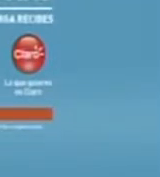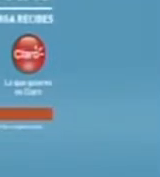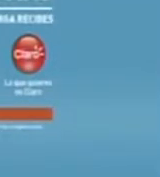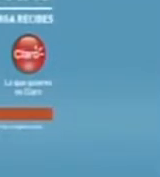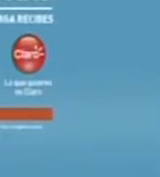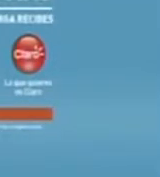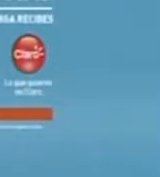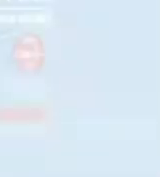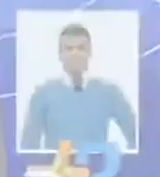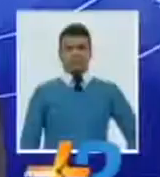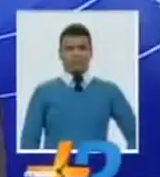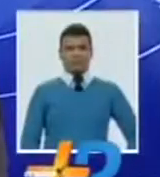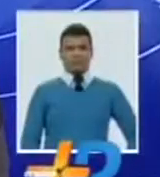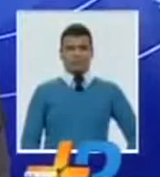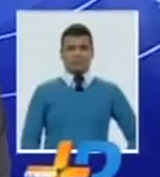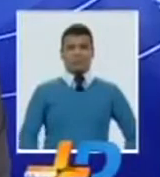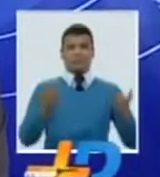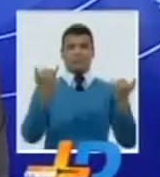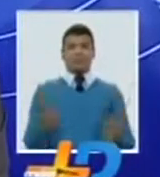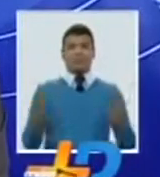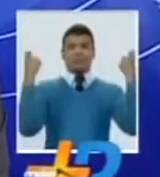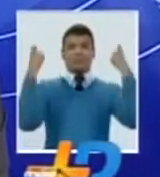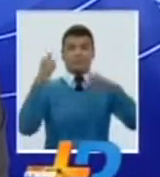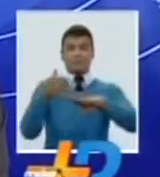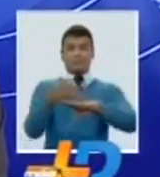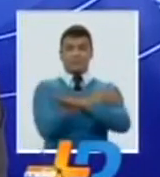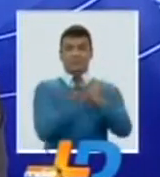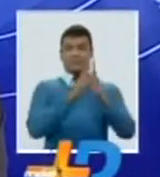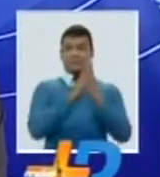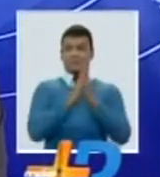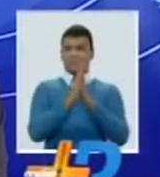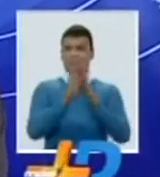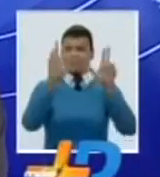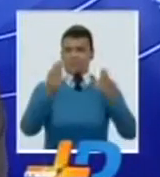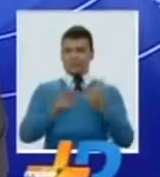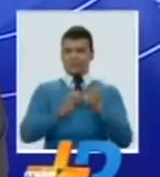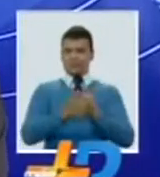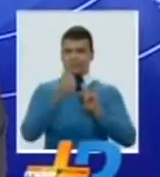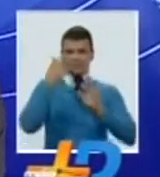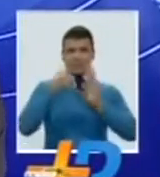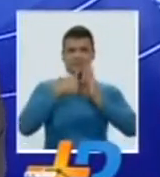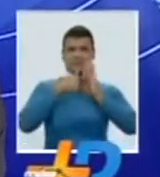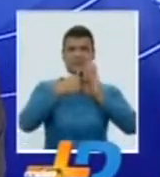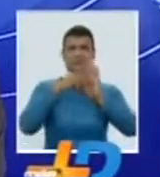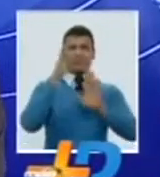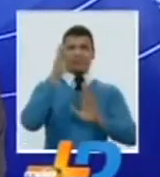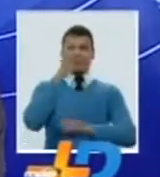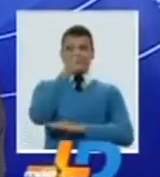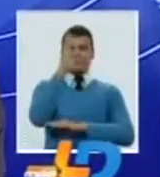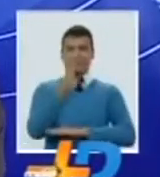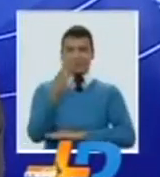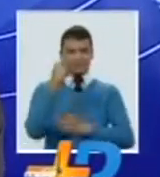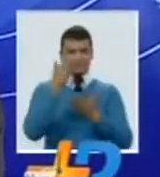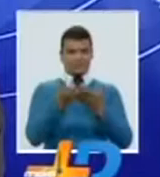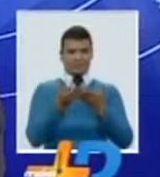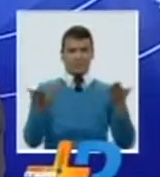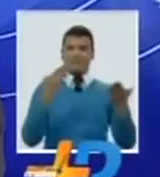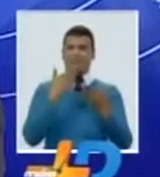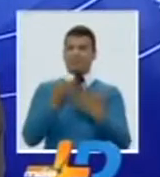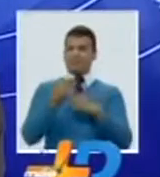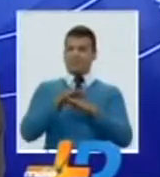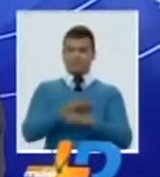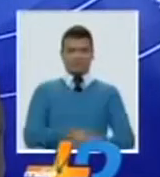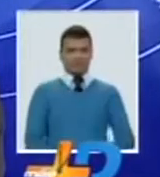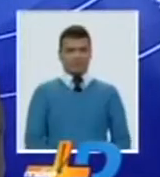recibes. Nos vamos a comerciales, pero antes un avance de la información deportiva con Jaime Orlando Dinas desde Brasil. Jaime,